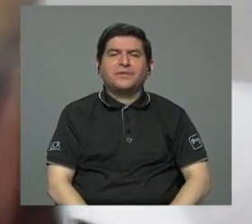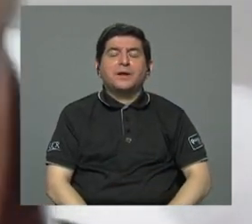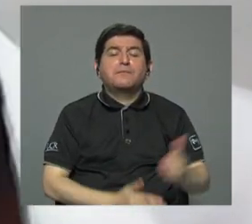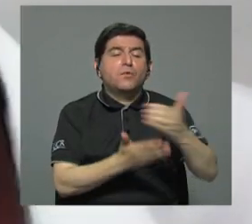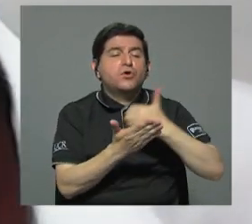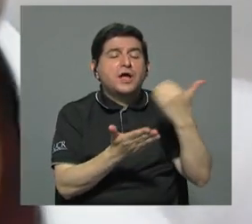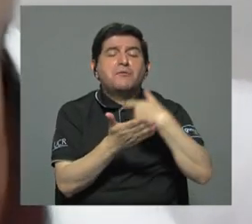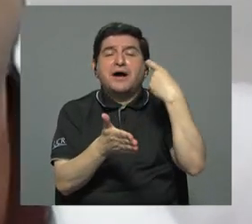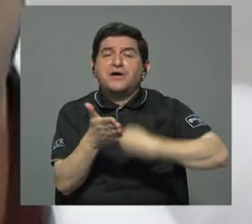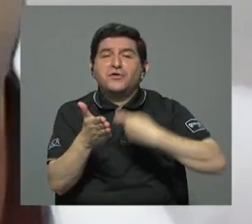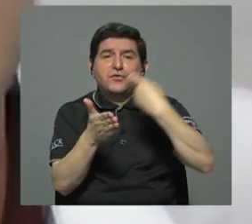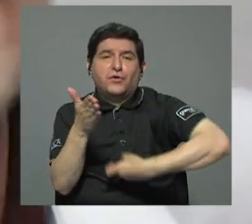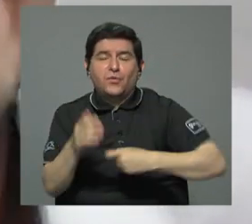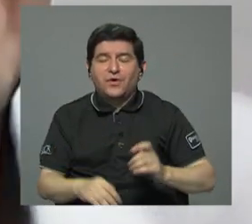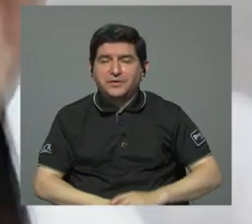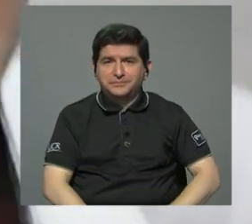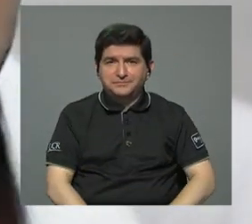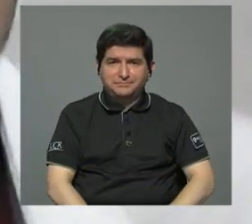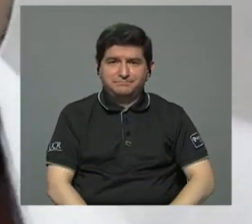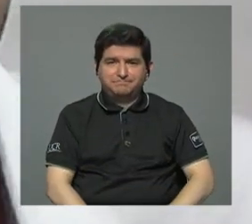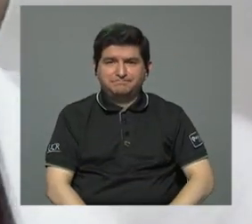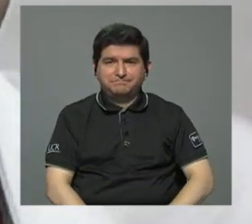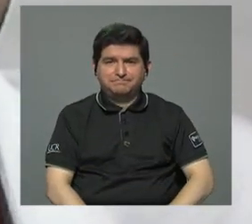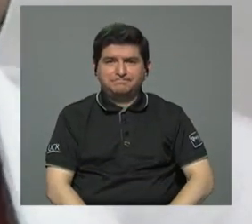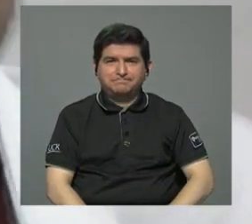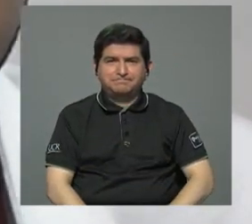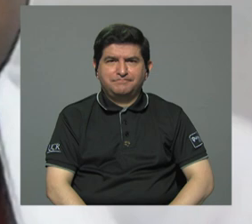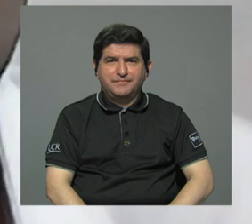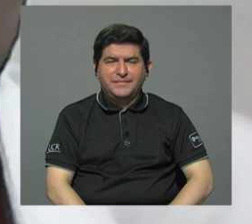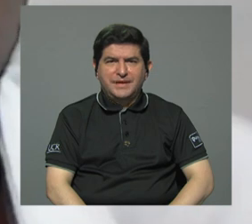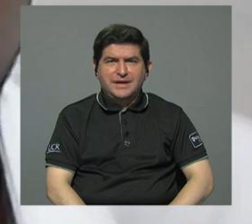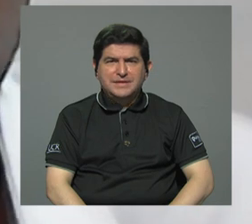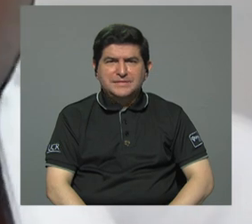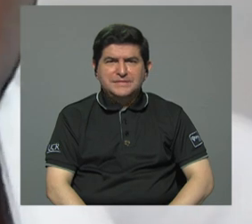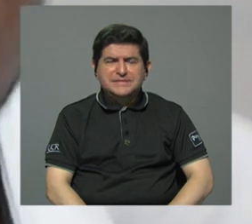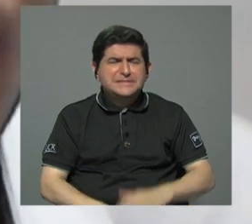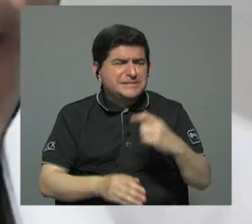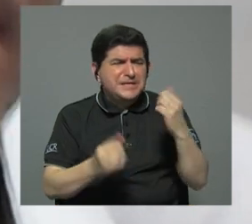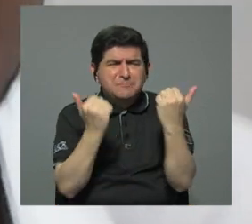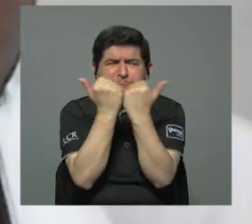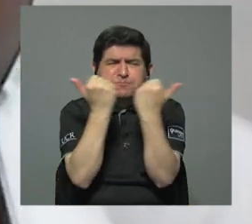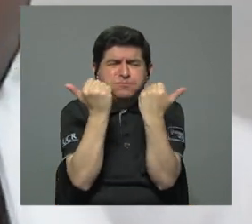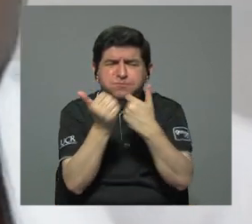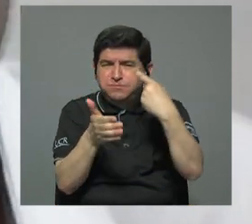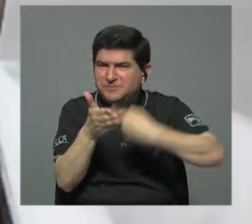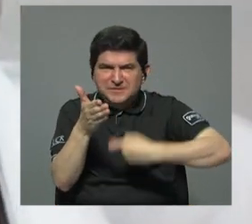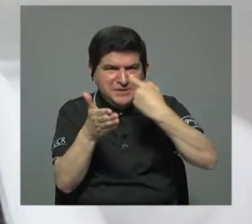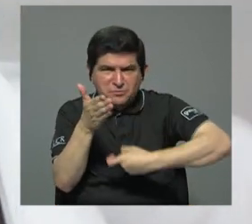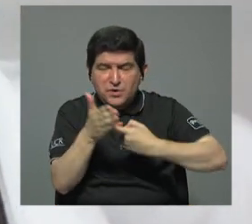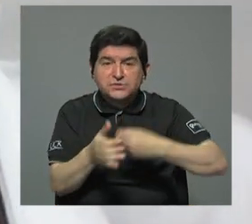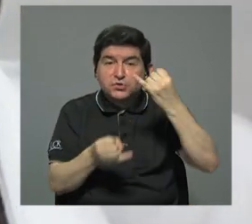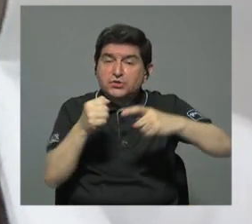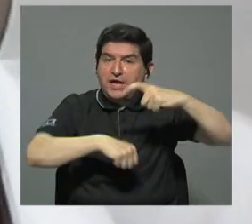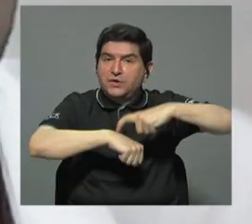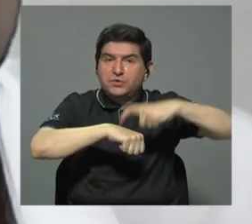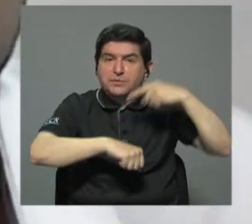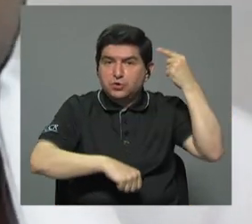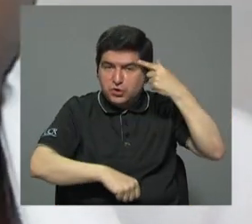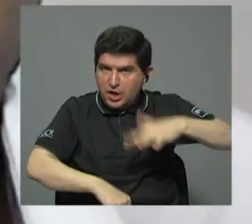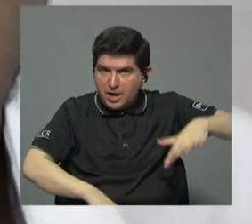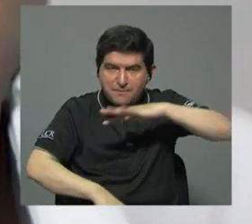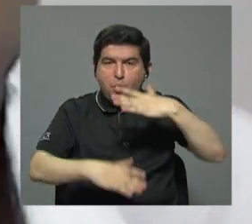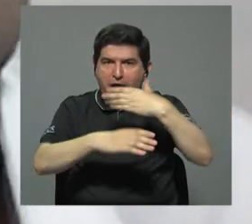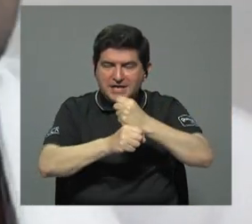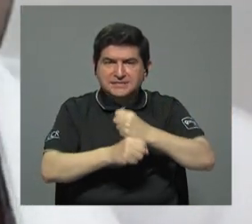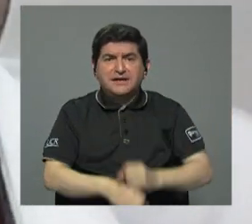recolectar más impuestos. O sea, vamos a ver, si saturamos de impuestos, como lo está haciendo últimamente el Estado, al